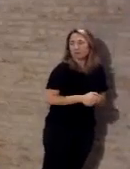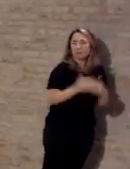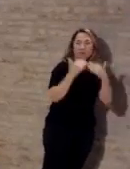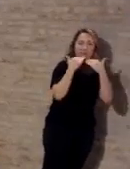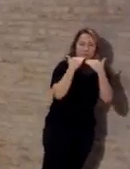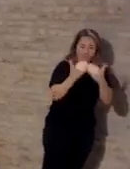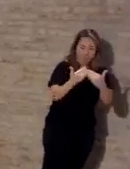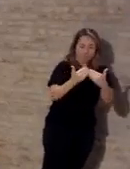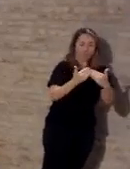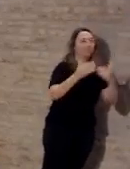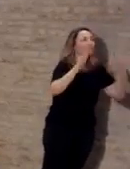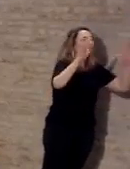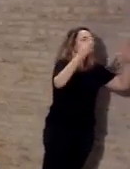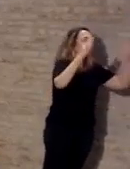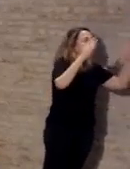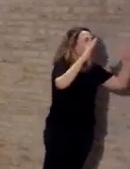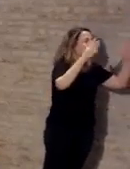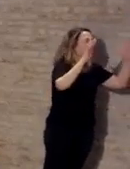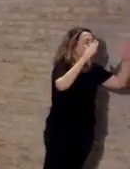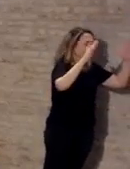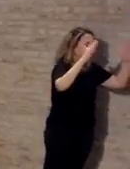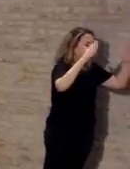complicado Muchas